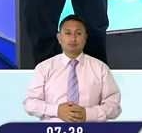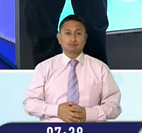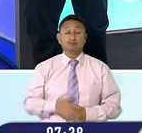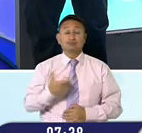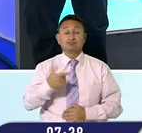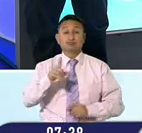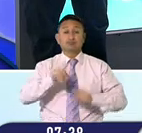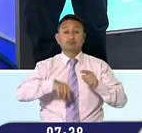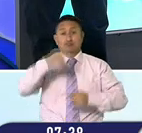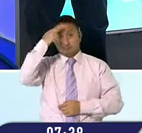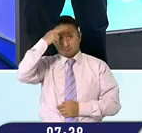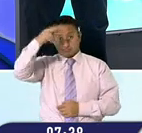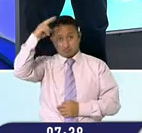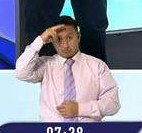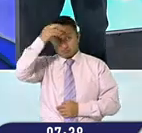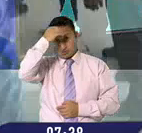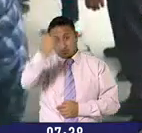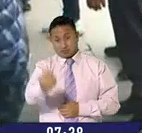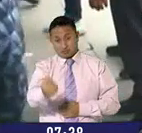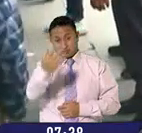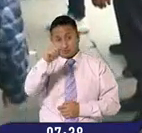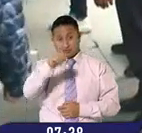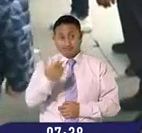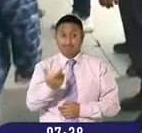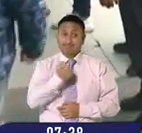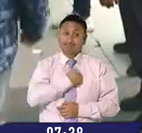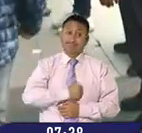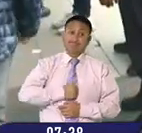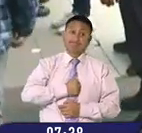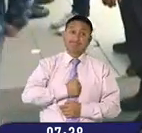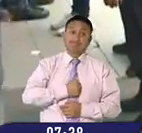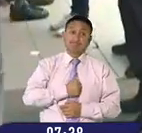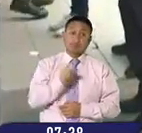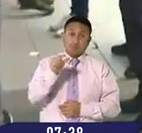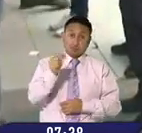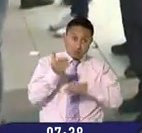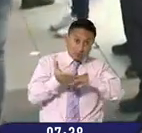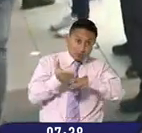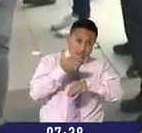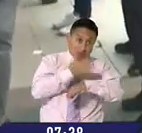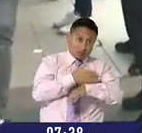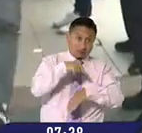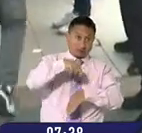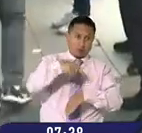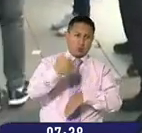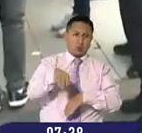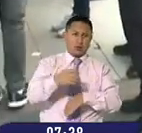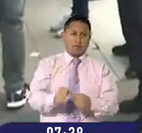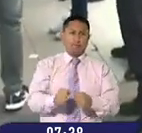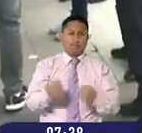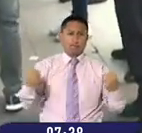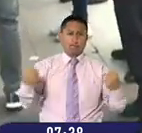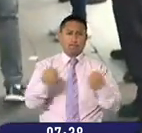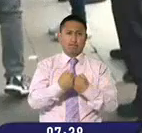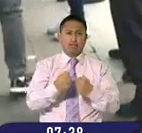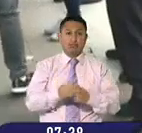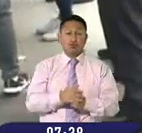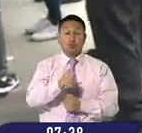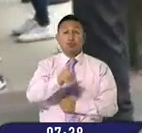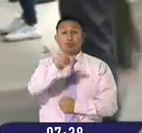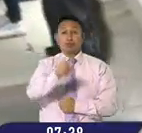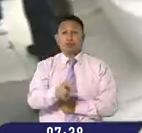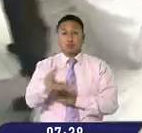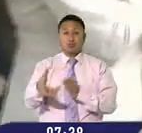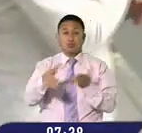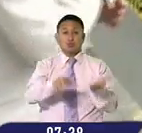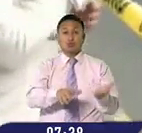Roberto, amigos televidentes, muy buenos días. Lamentablemente, hace pocos minutos un accidente de tránsito cobró la vida de una